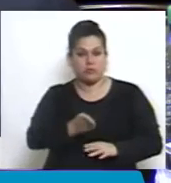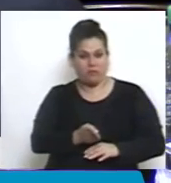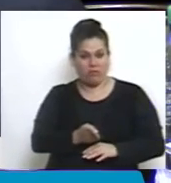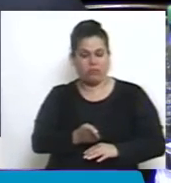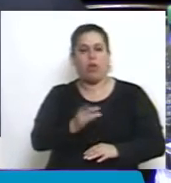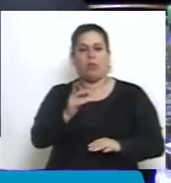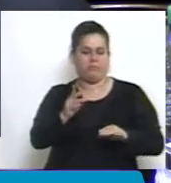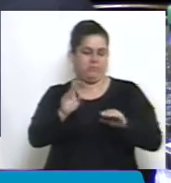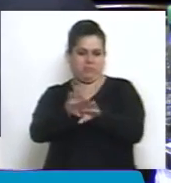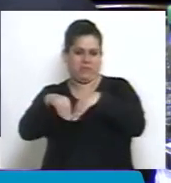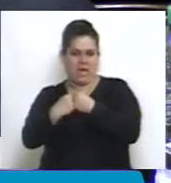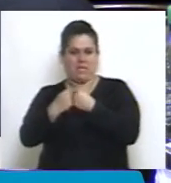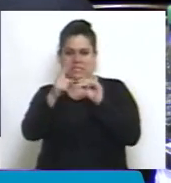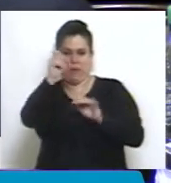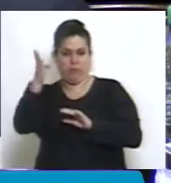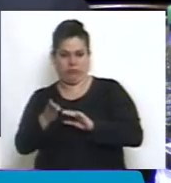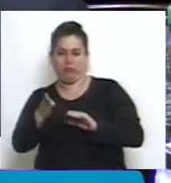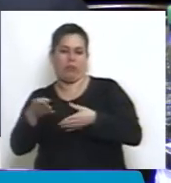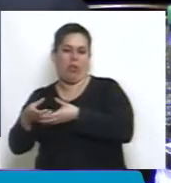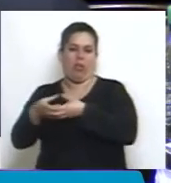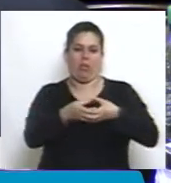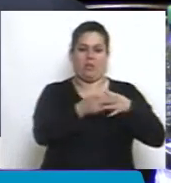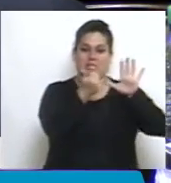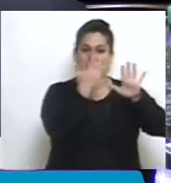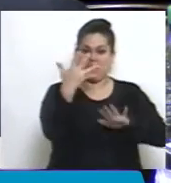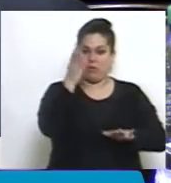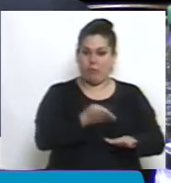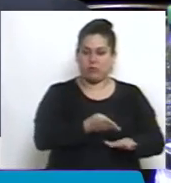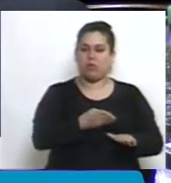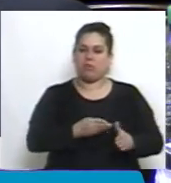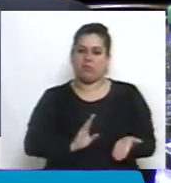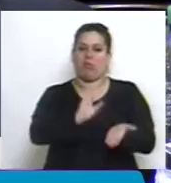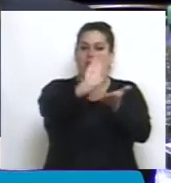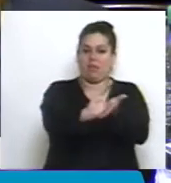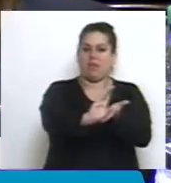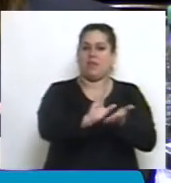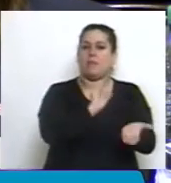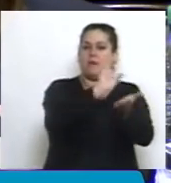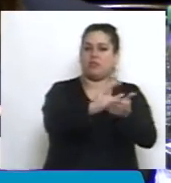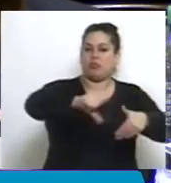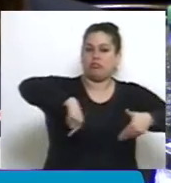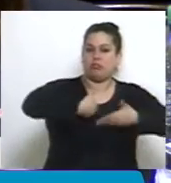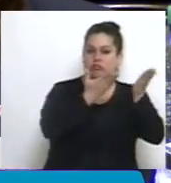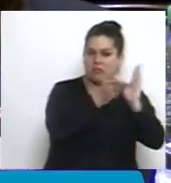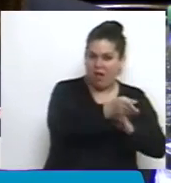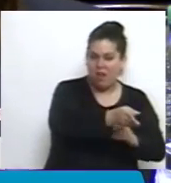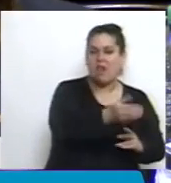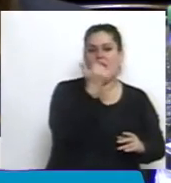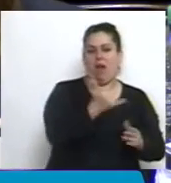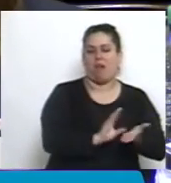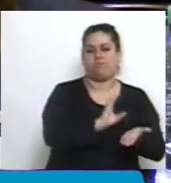65% del total a programa e inversión social y tenemos